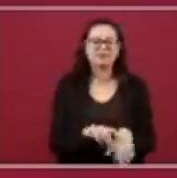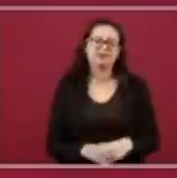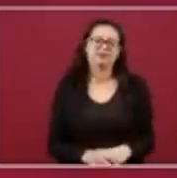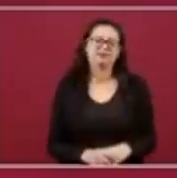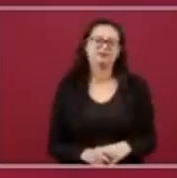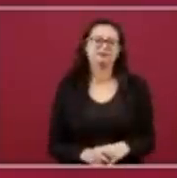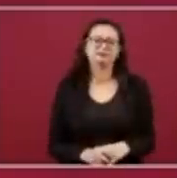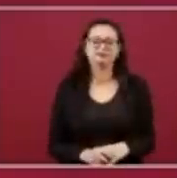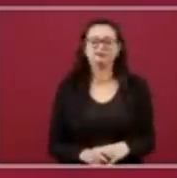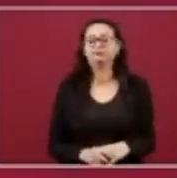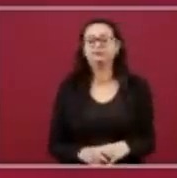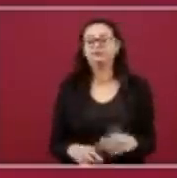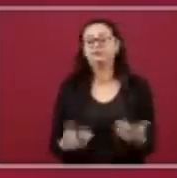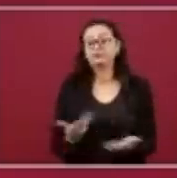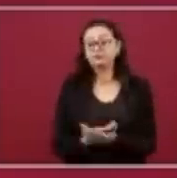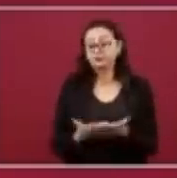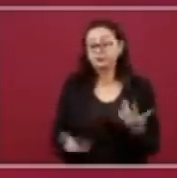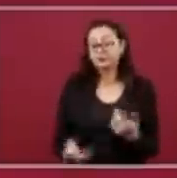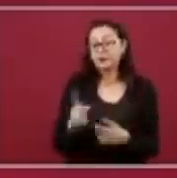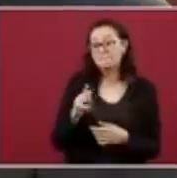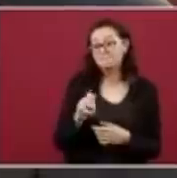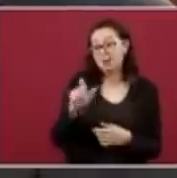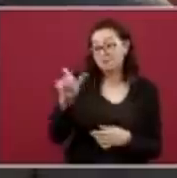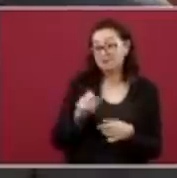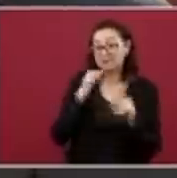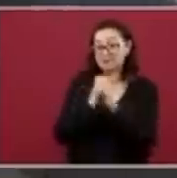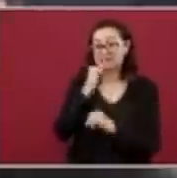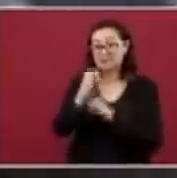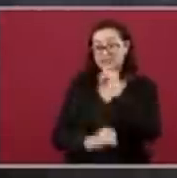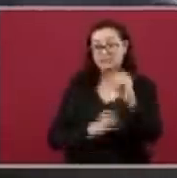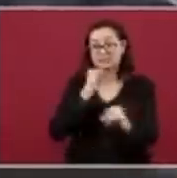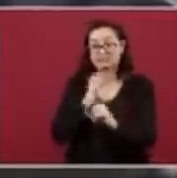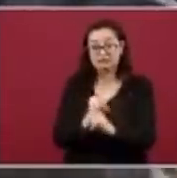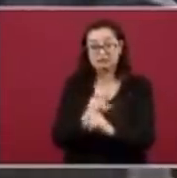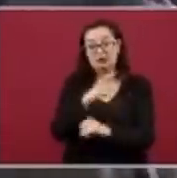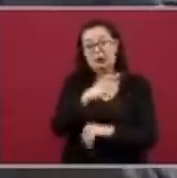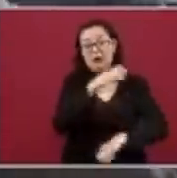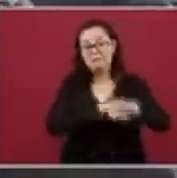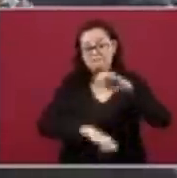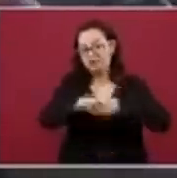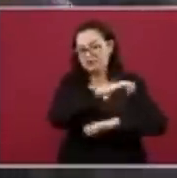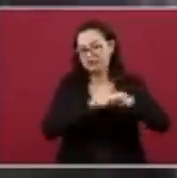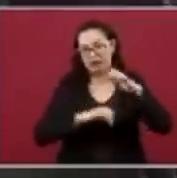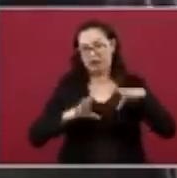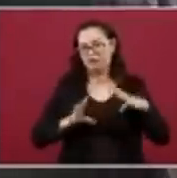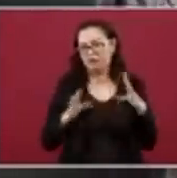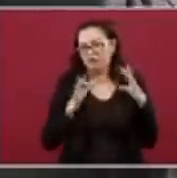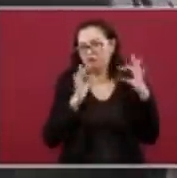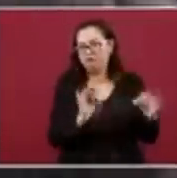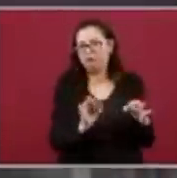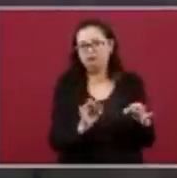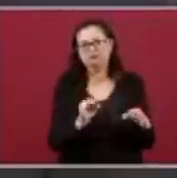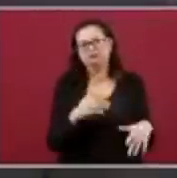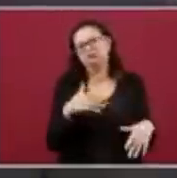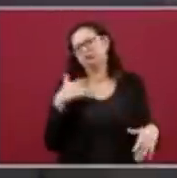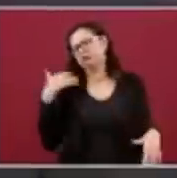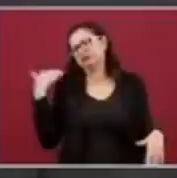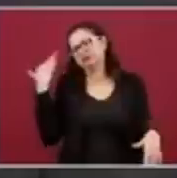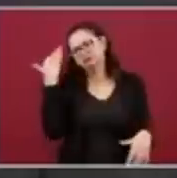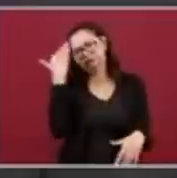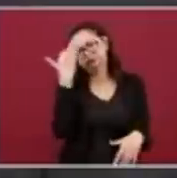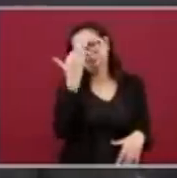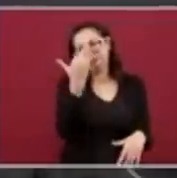de Pemex Internacional, es una empresa que está constituida desde hace mucho tiempo.